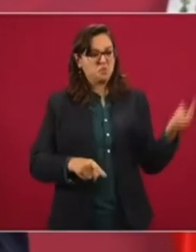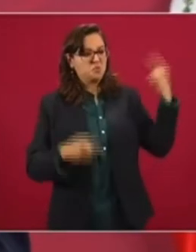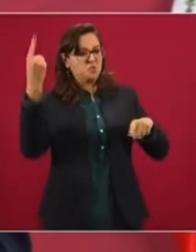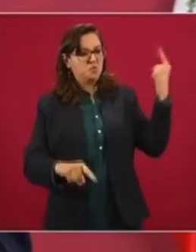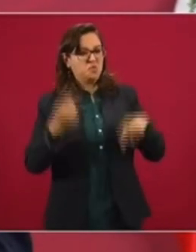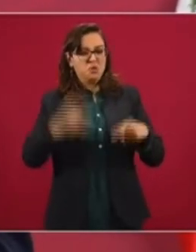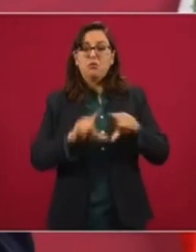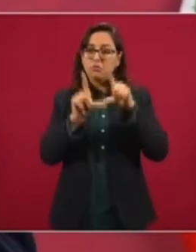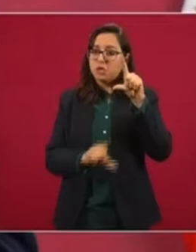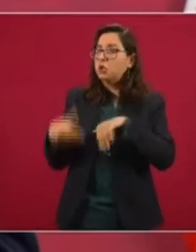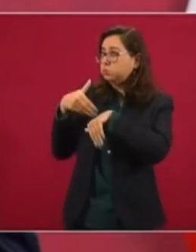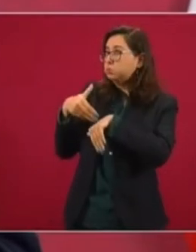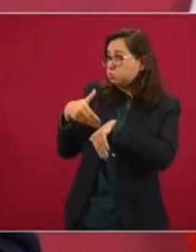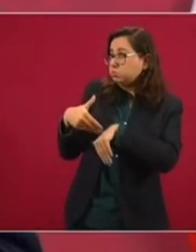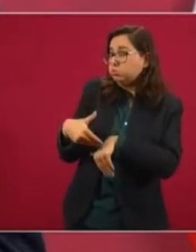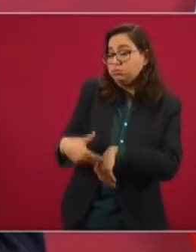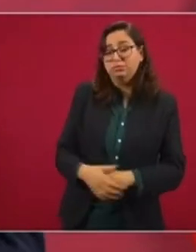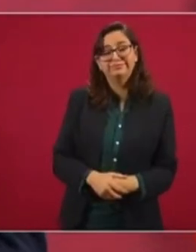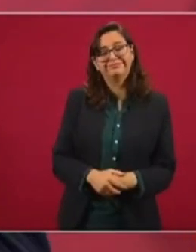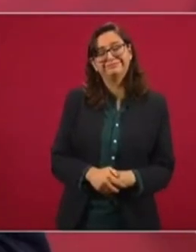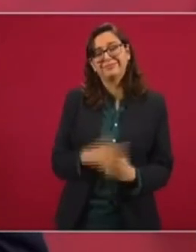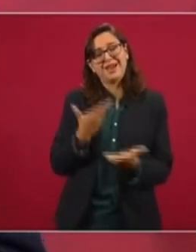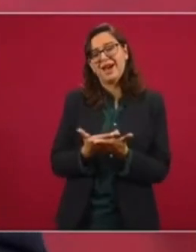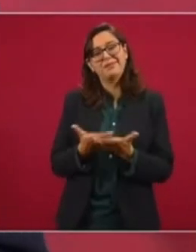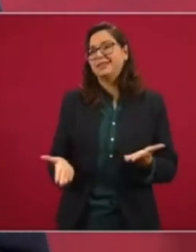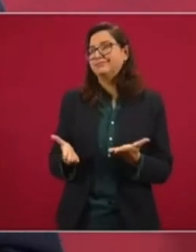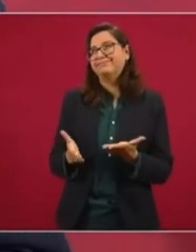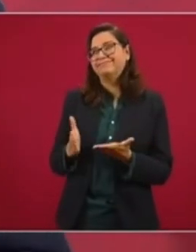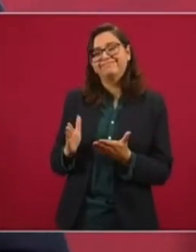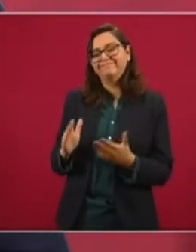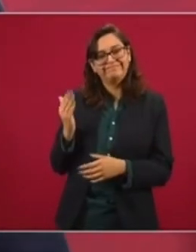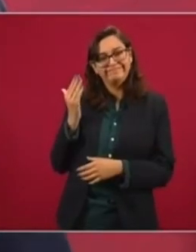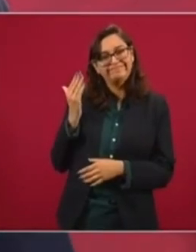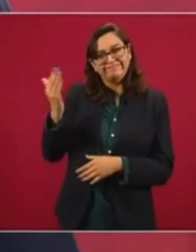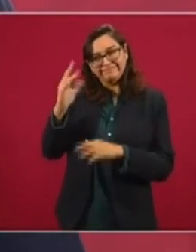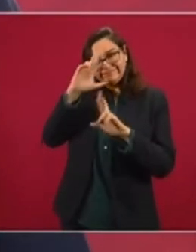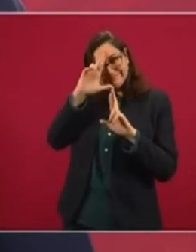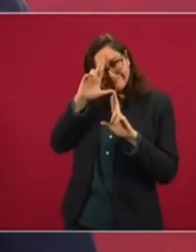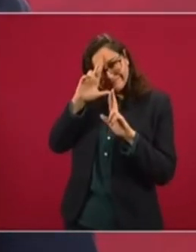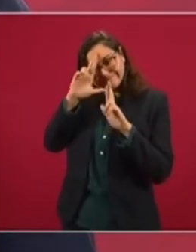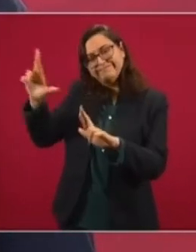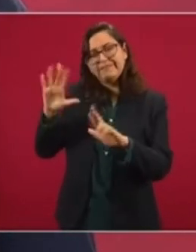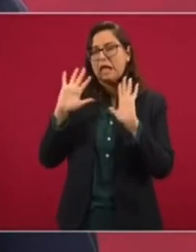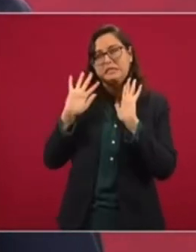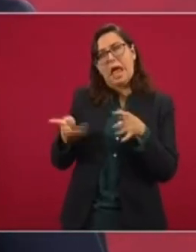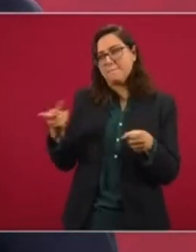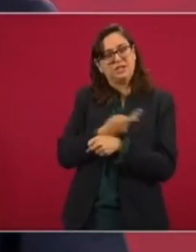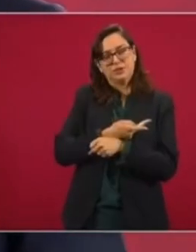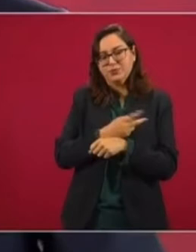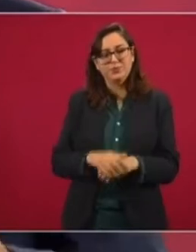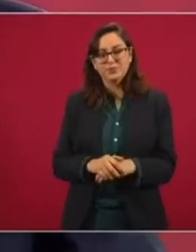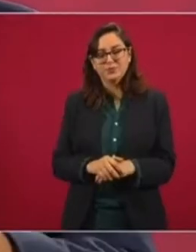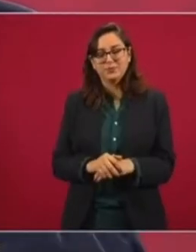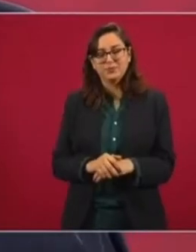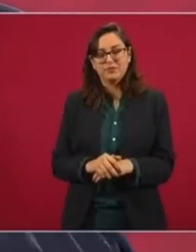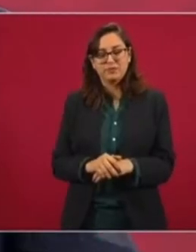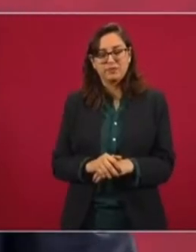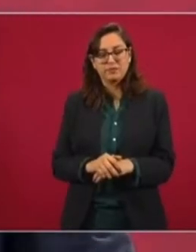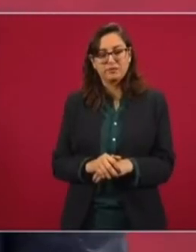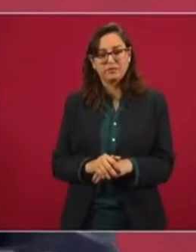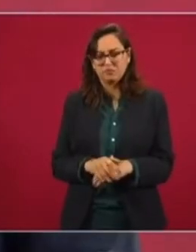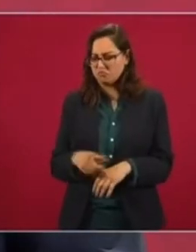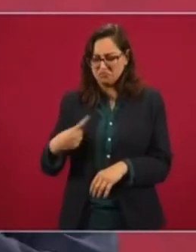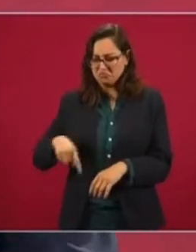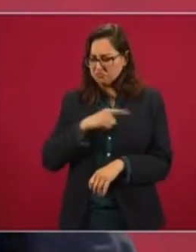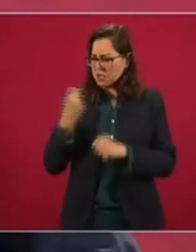jefes. Ya pasó eso. Nosotros los respetamos mucho y nunca vamos a estar